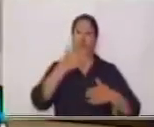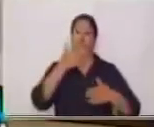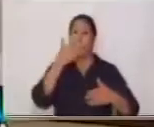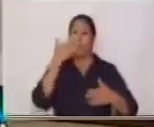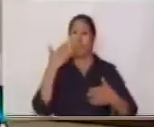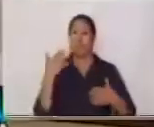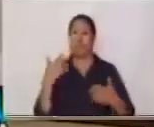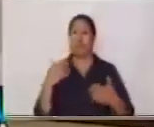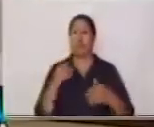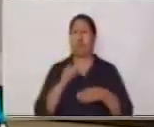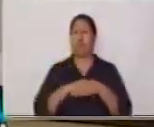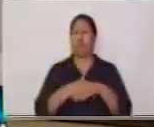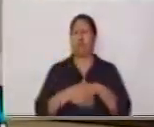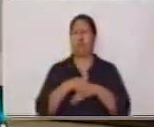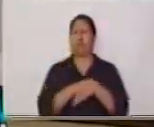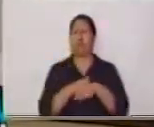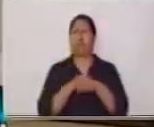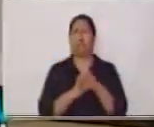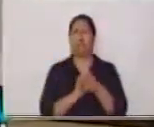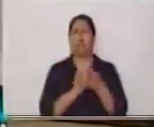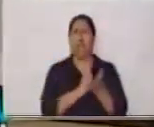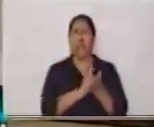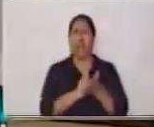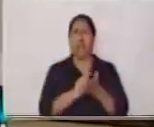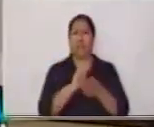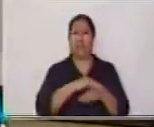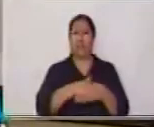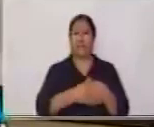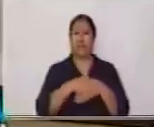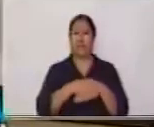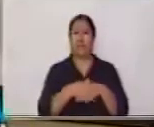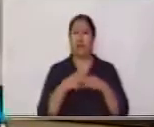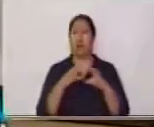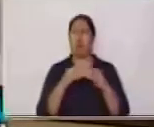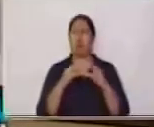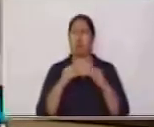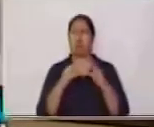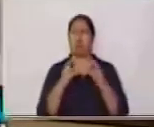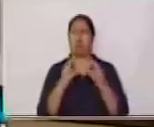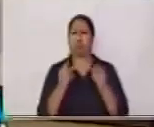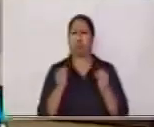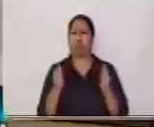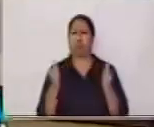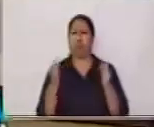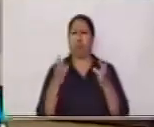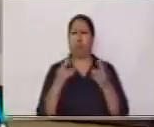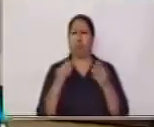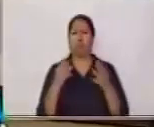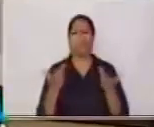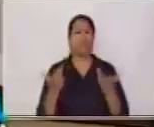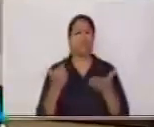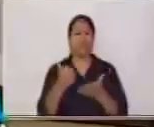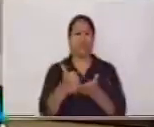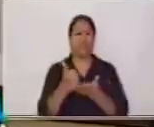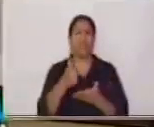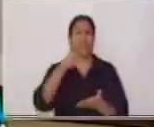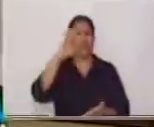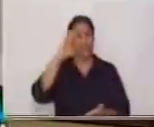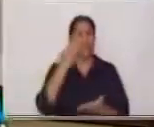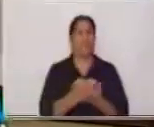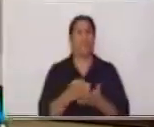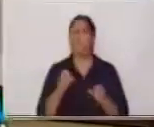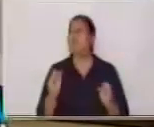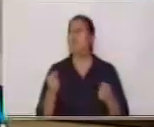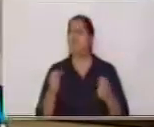Su textura es lisa y esta parte afelpadita es muy suavecita. Ayúdenme, ¿qué creen ustedes que tengo en las